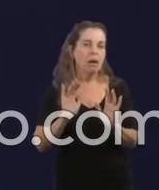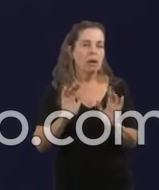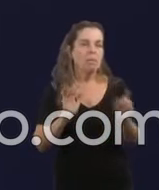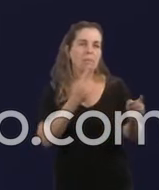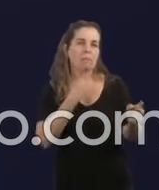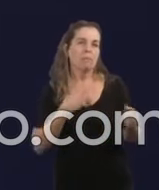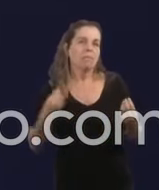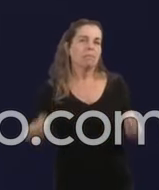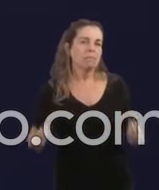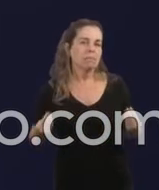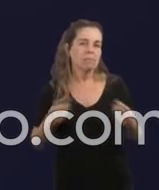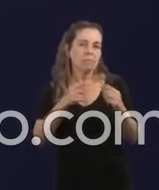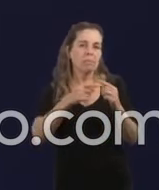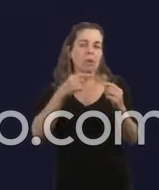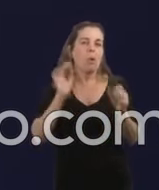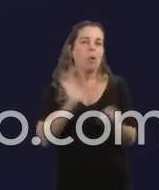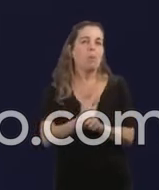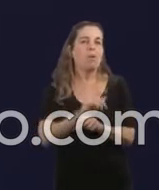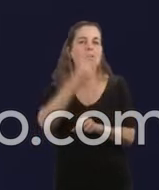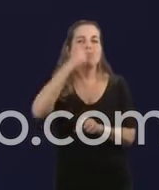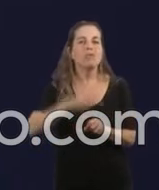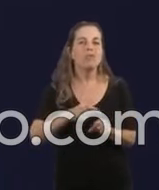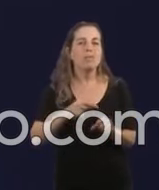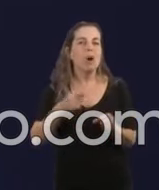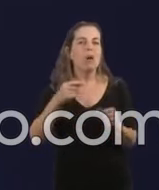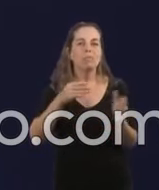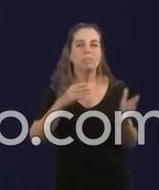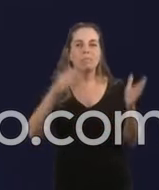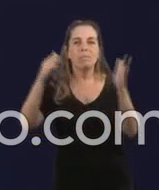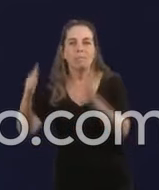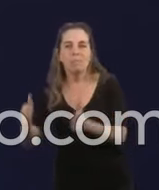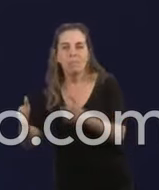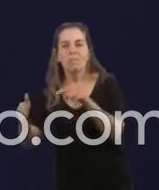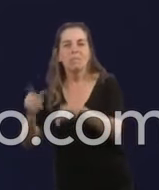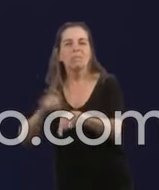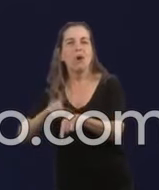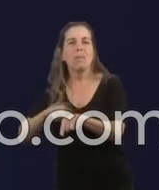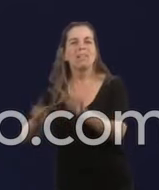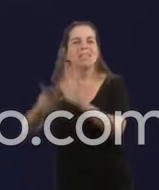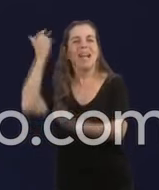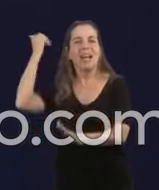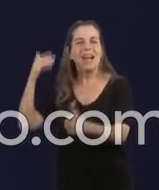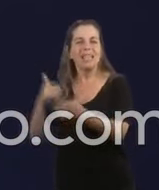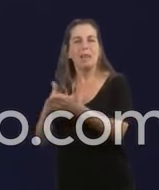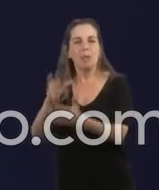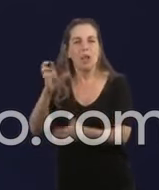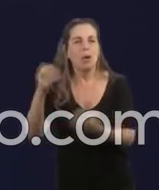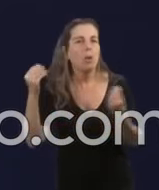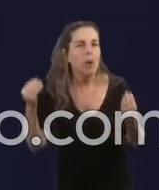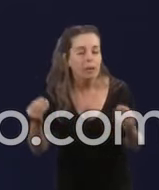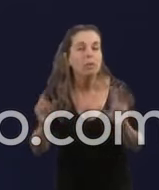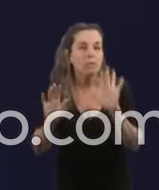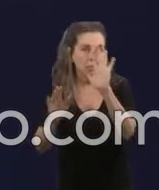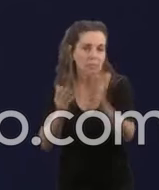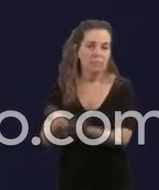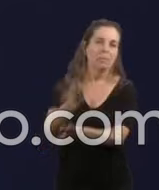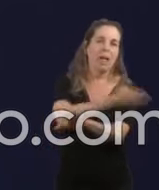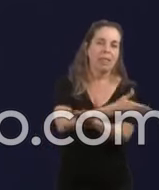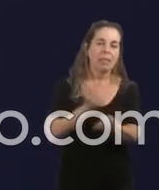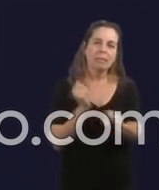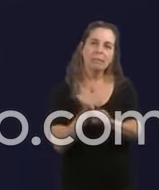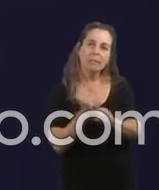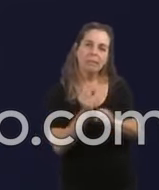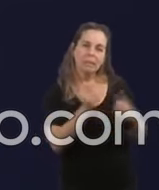es bueno Cuál es el paso último donde efectivamente se anuncia el levantamiento del cepo pero en el medio estamos haciendo un trabajo muy interesante para